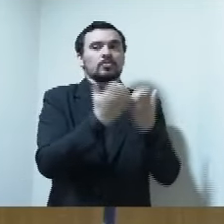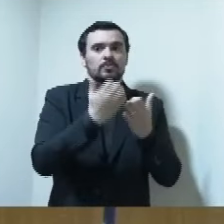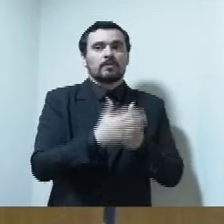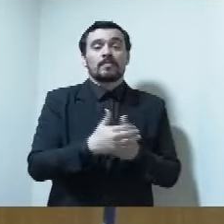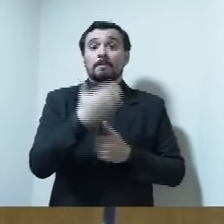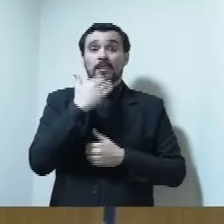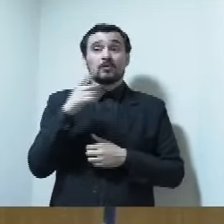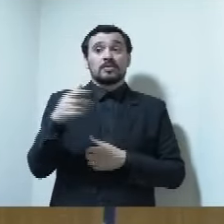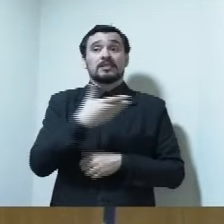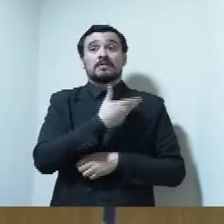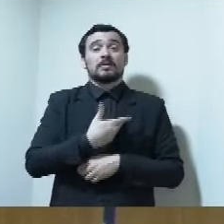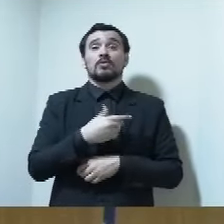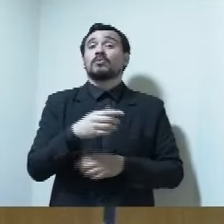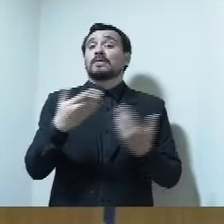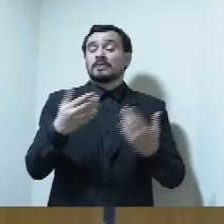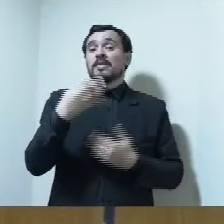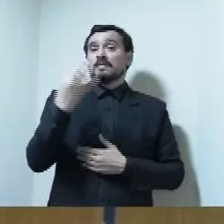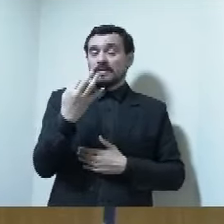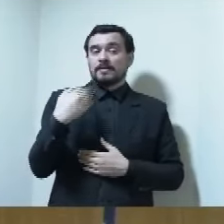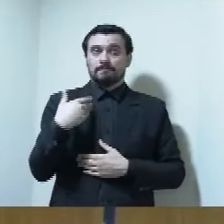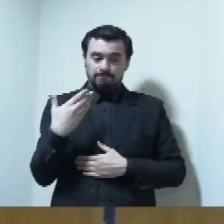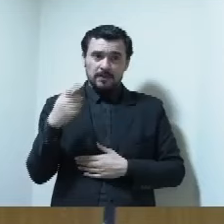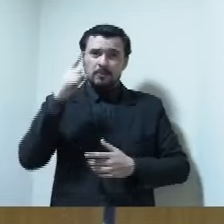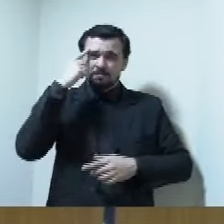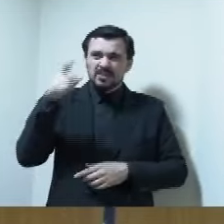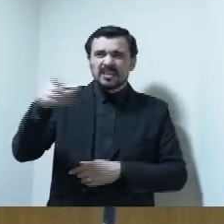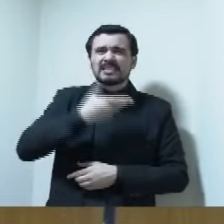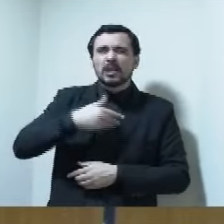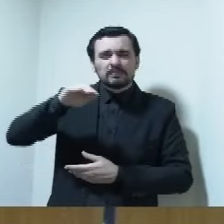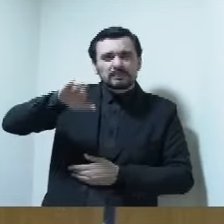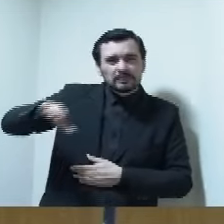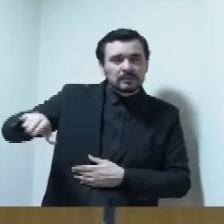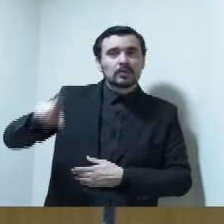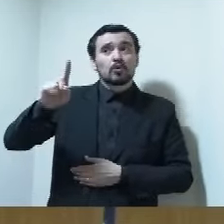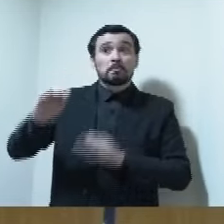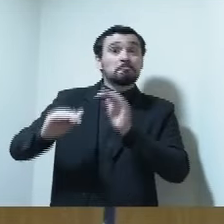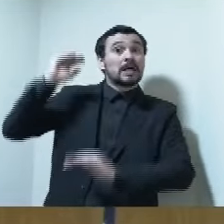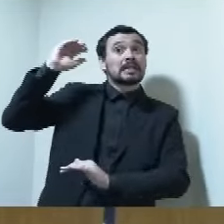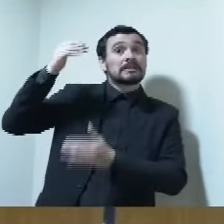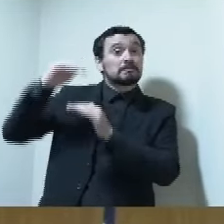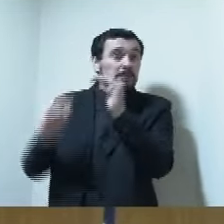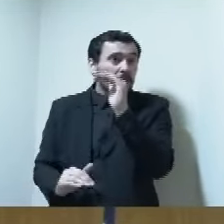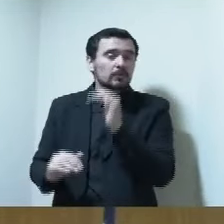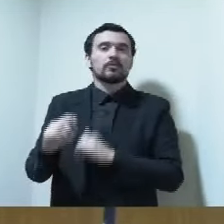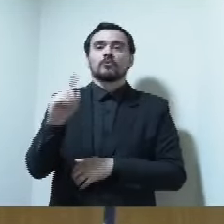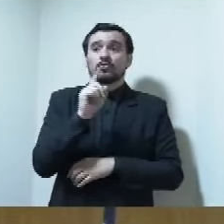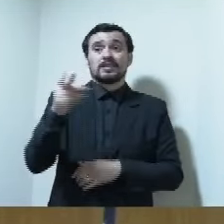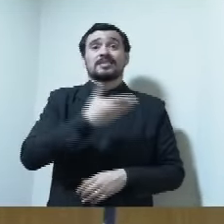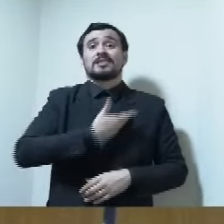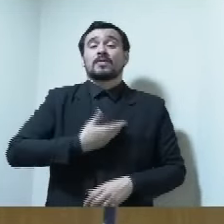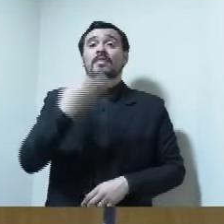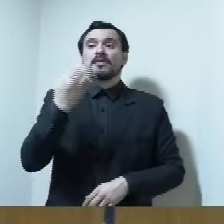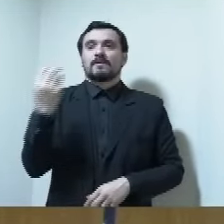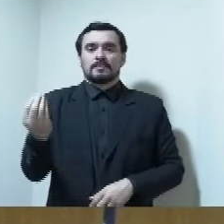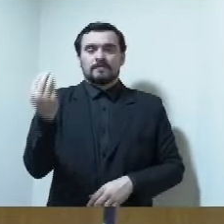Pero el Estado no debe ser mínimo, como algunos sueñan, ni mucho menos máximo, como piden otros. El Estado debe ser